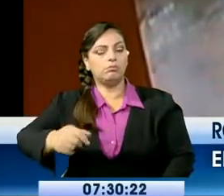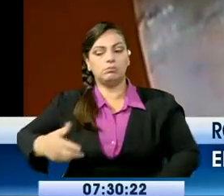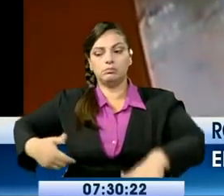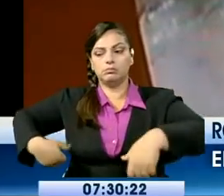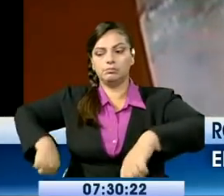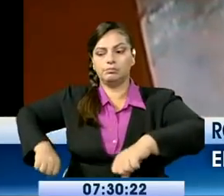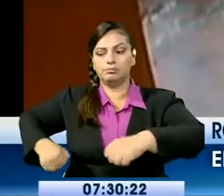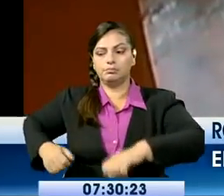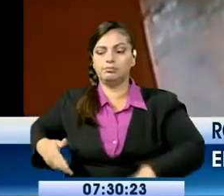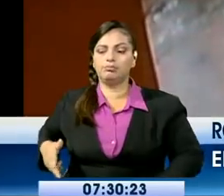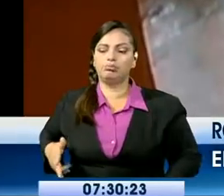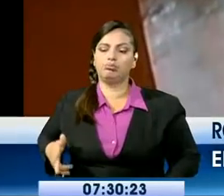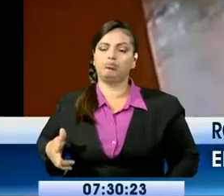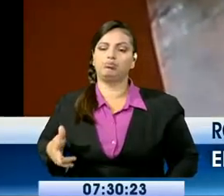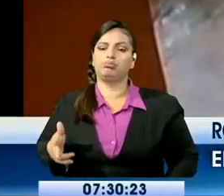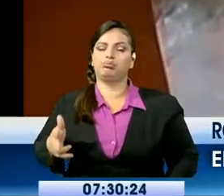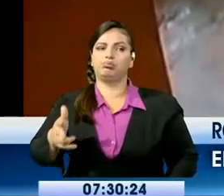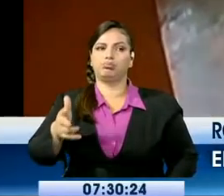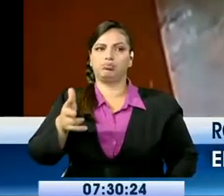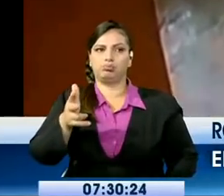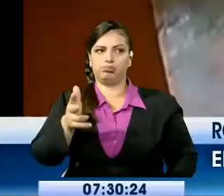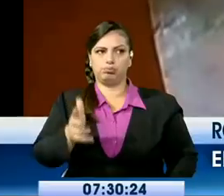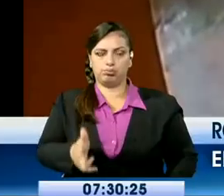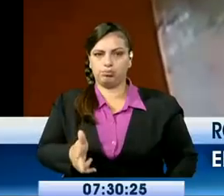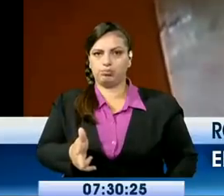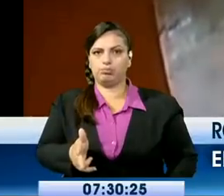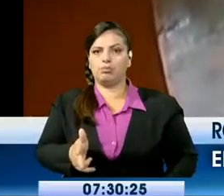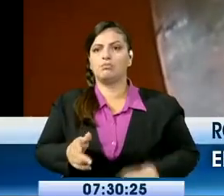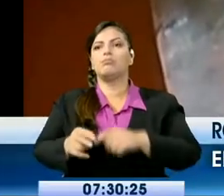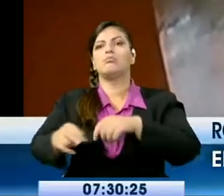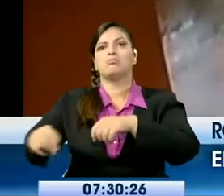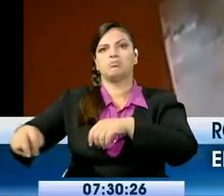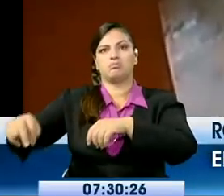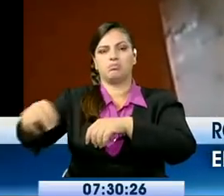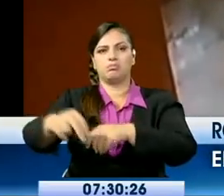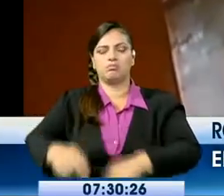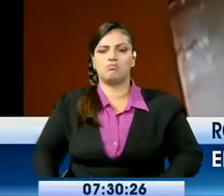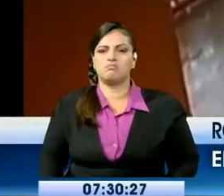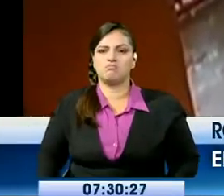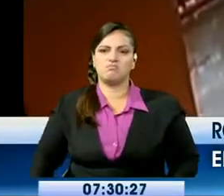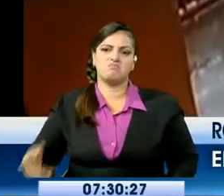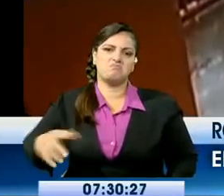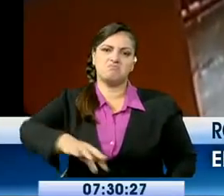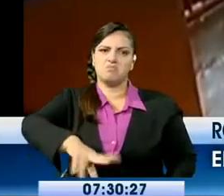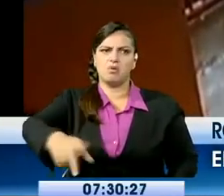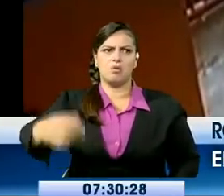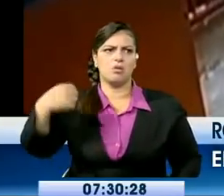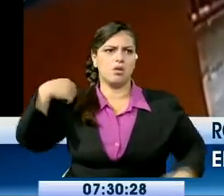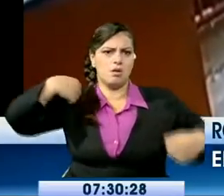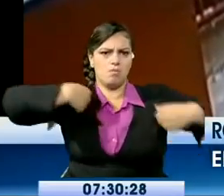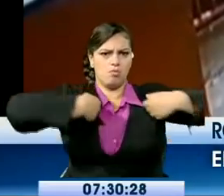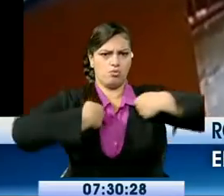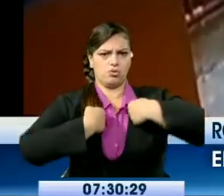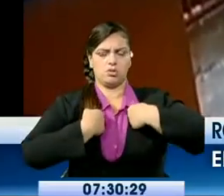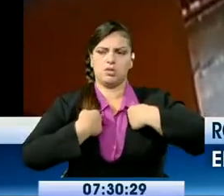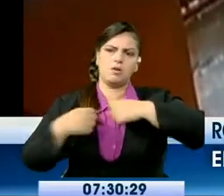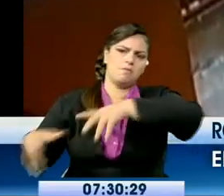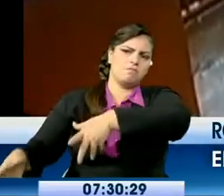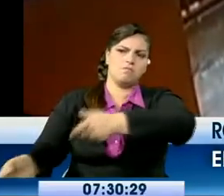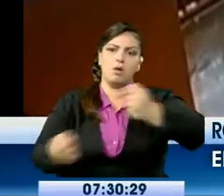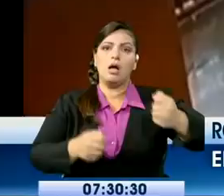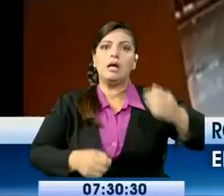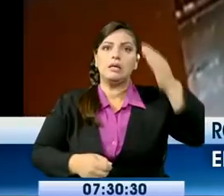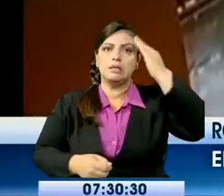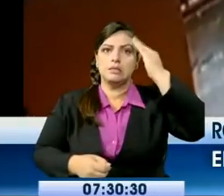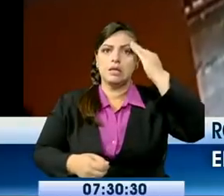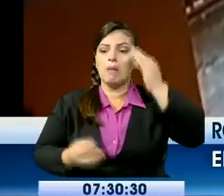de Fátima y rápidamente se sustraían una mochila con efectivo. Esto preocupa a los habitantes de la zona. Con el robo,